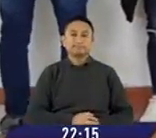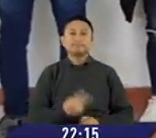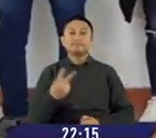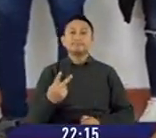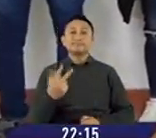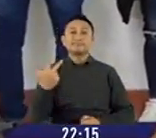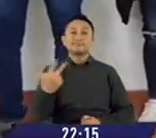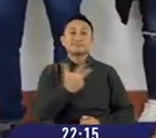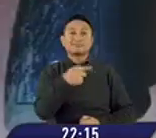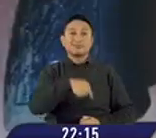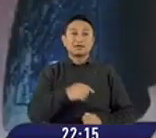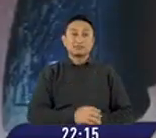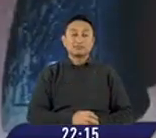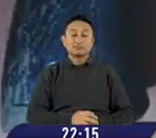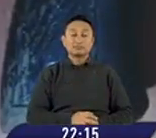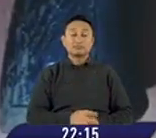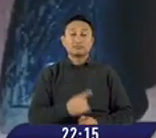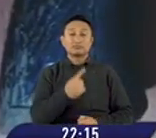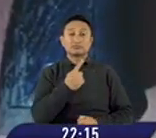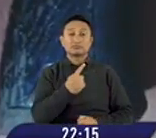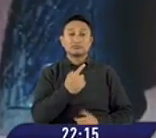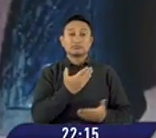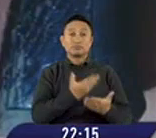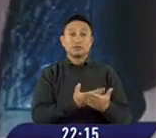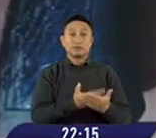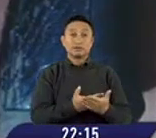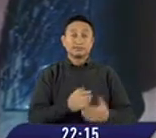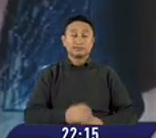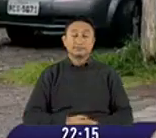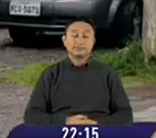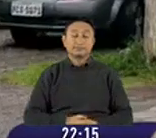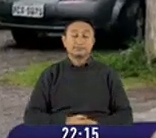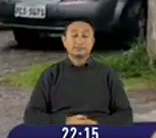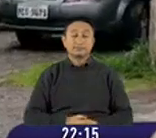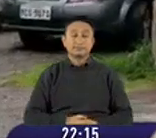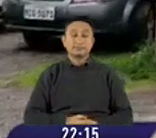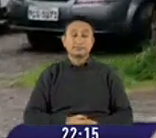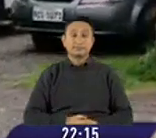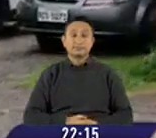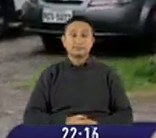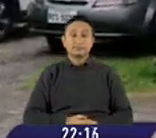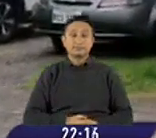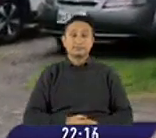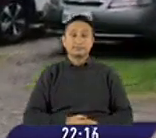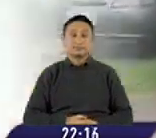detenidos, el operativo dejó un revólver decomisado. En Quito informó Iván Casamen.